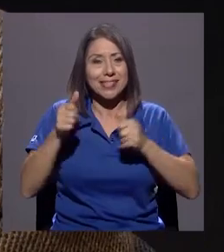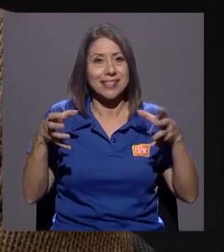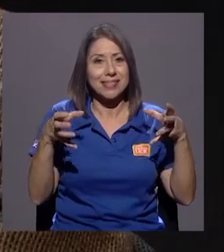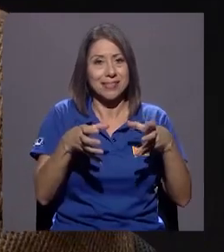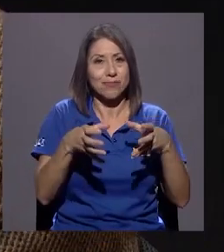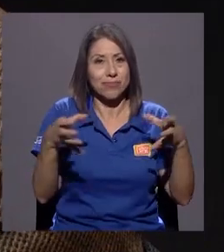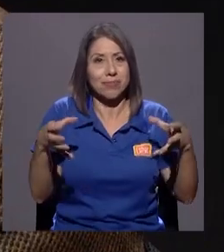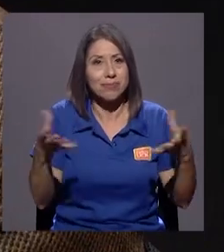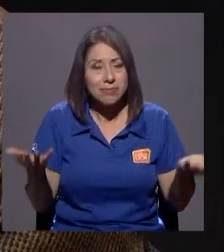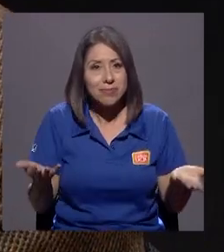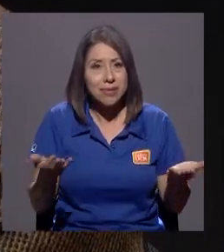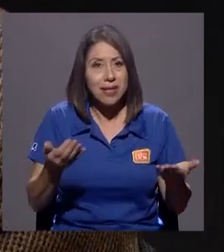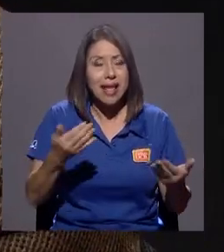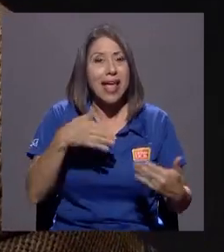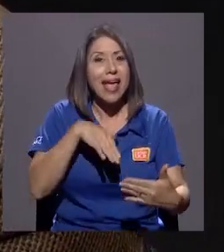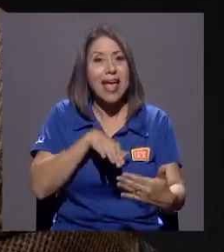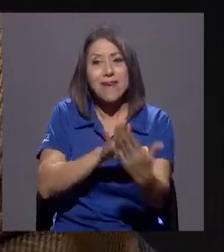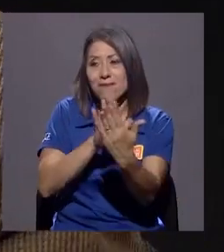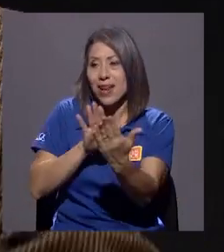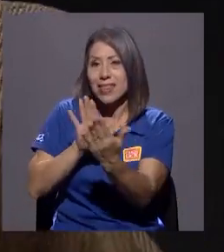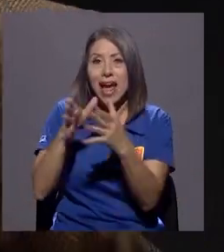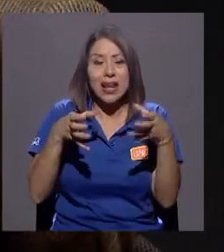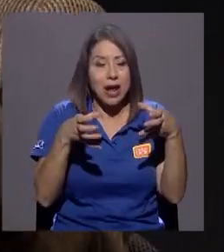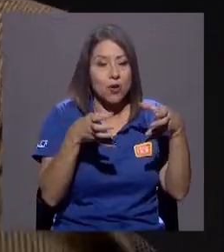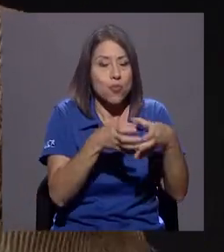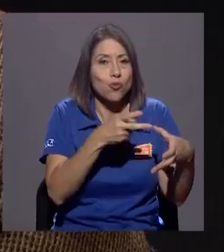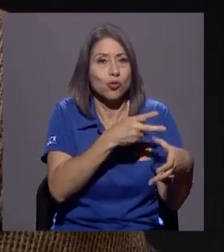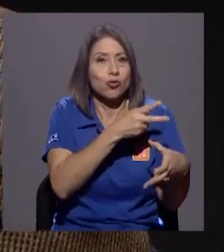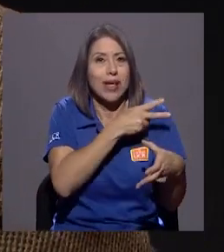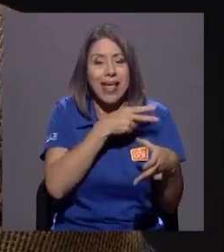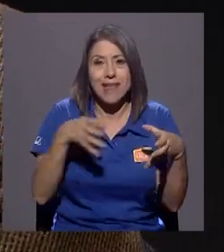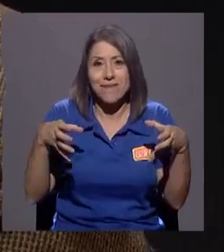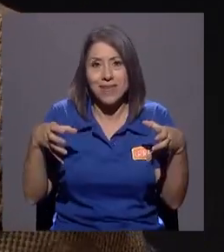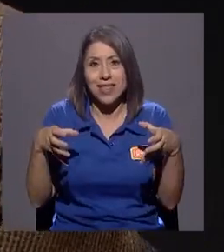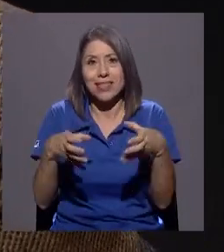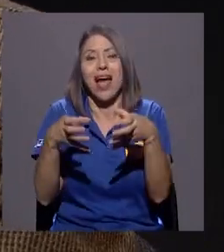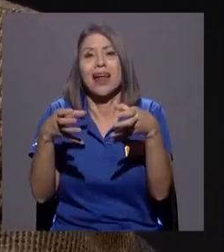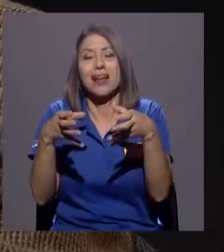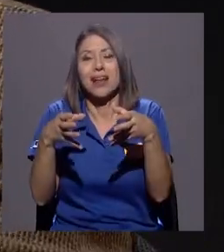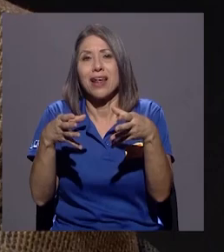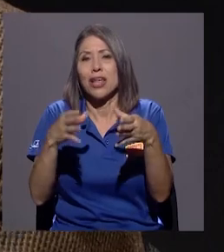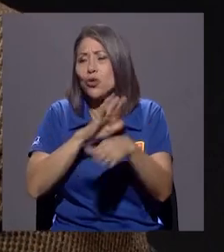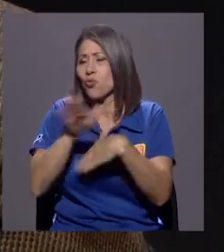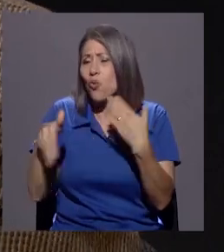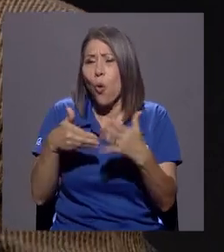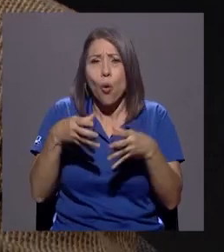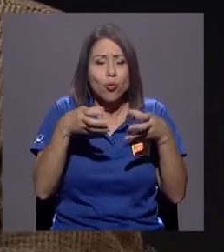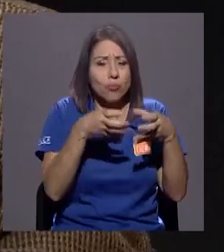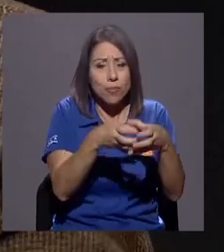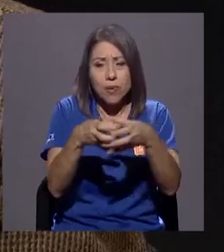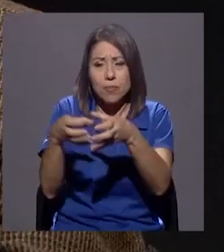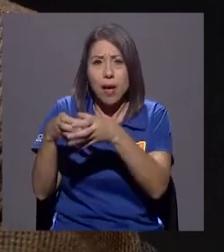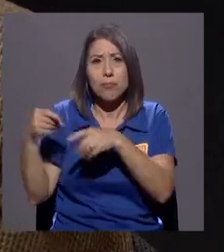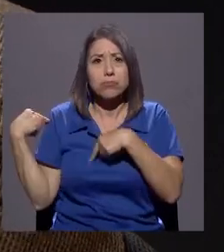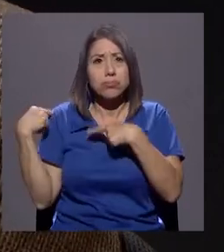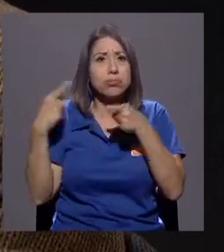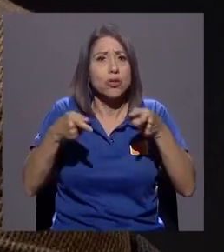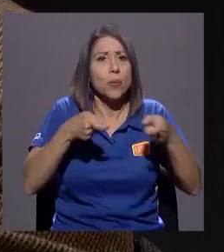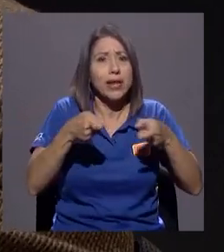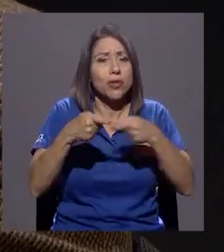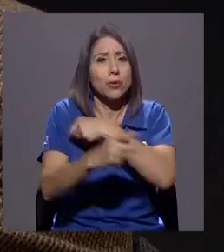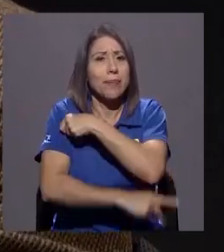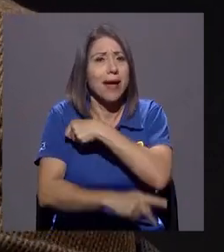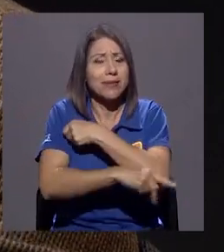a las cámaras patronales enfrentar a la nación enfrentar a todos los sectores que han venido dominando este país por